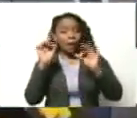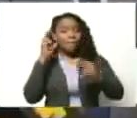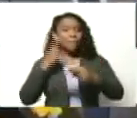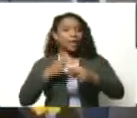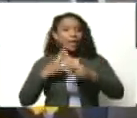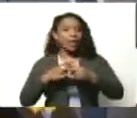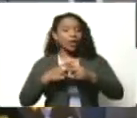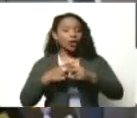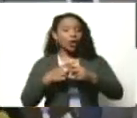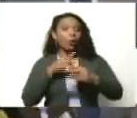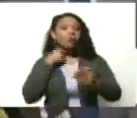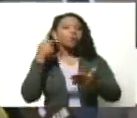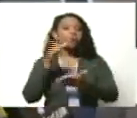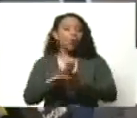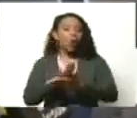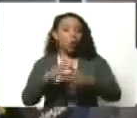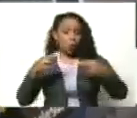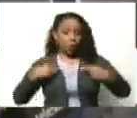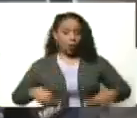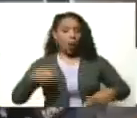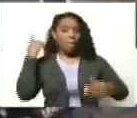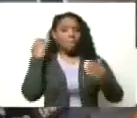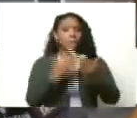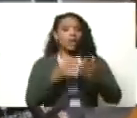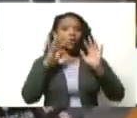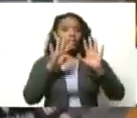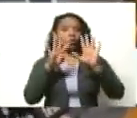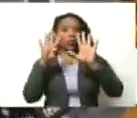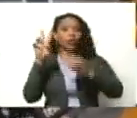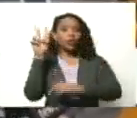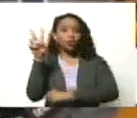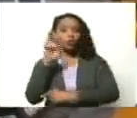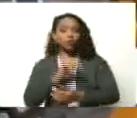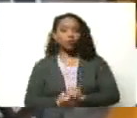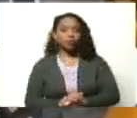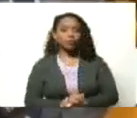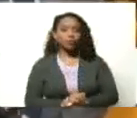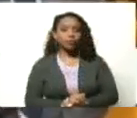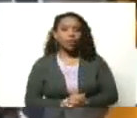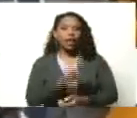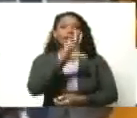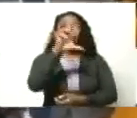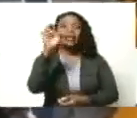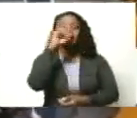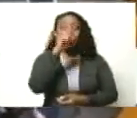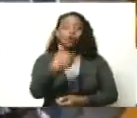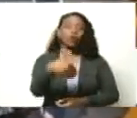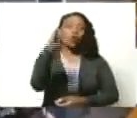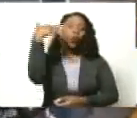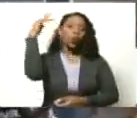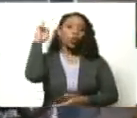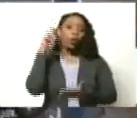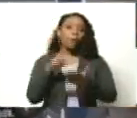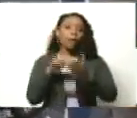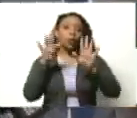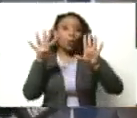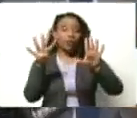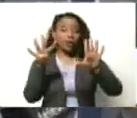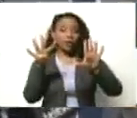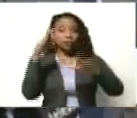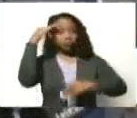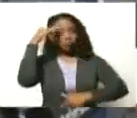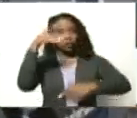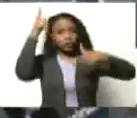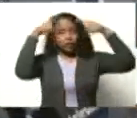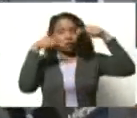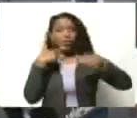extinción, la especie humana. 1992, hace 30 años exactamente, en el 2009, el comandante